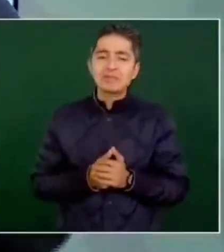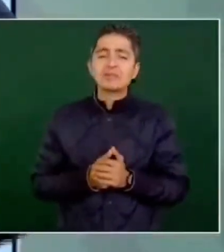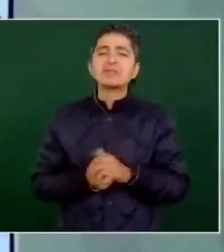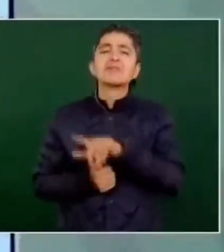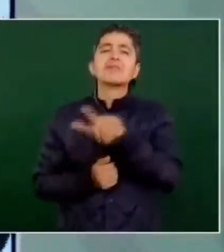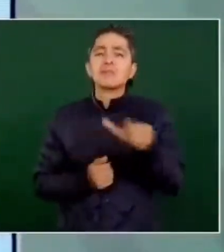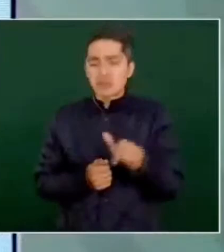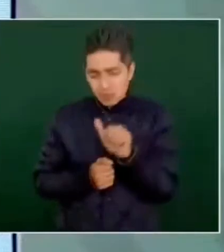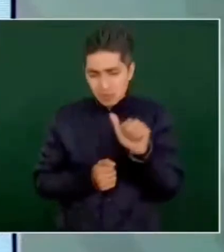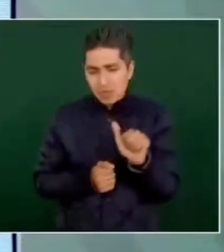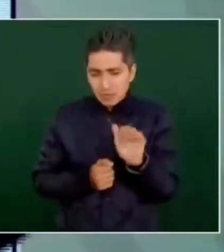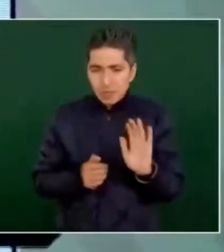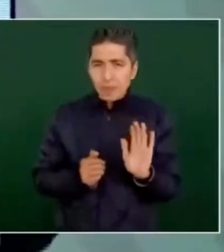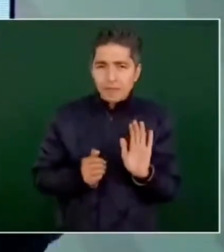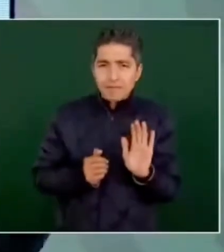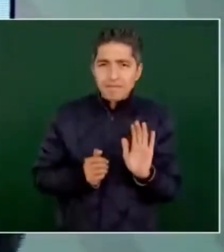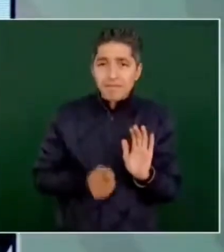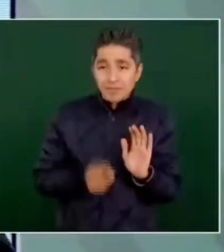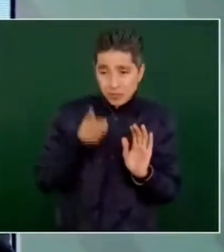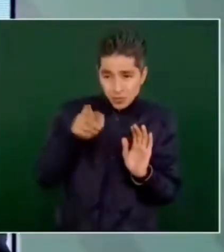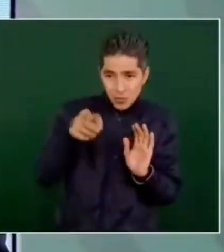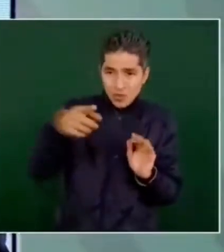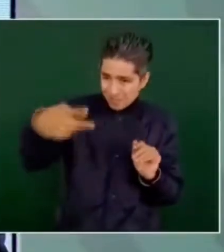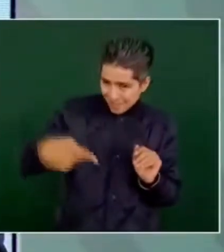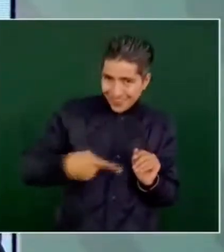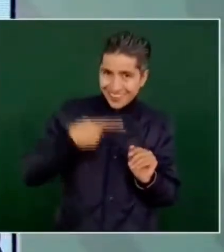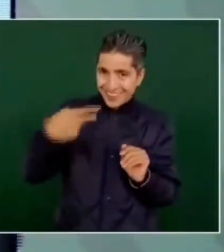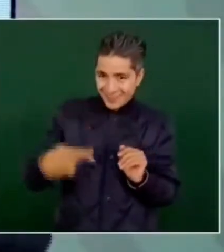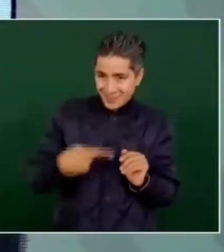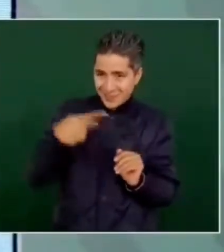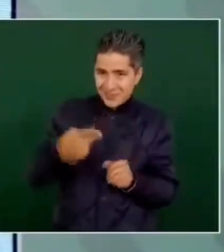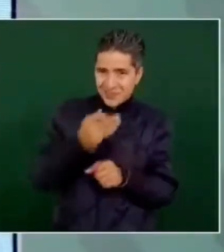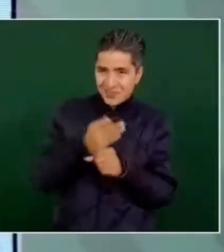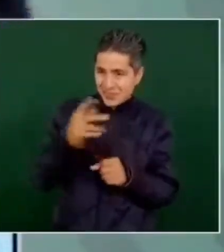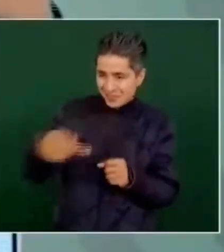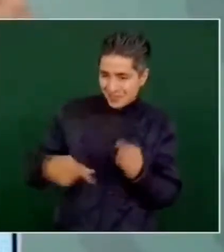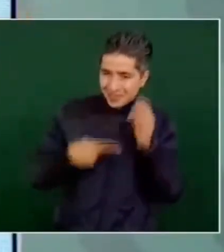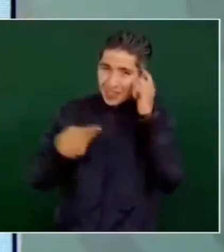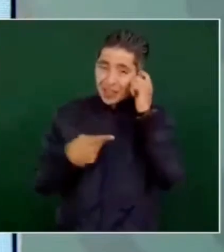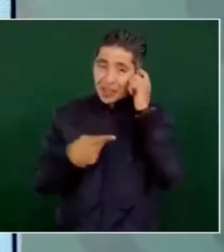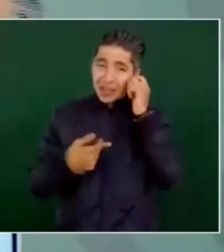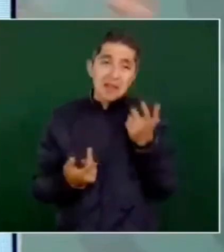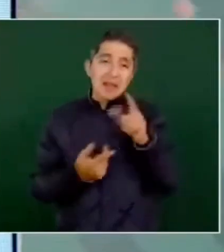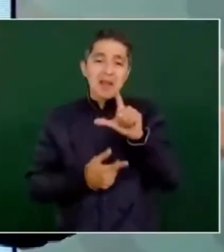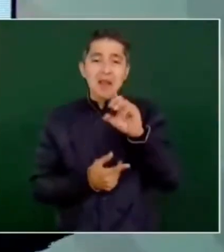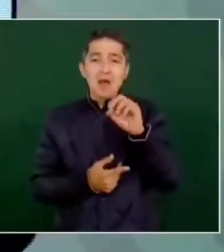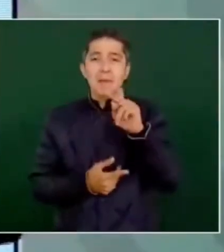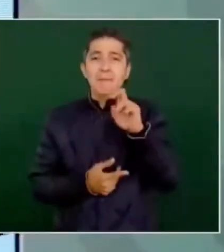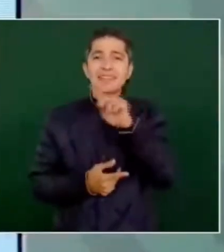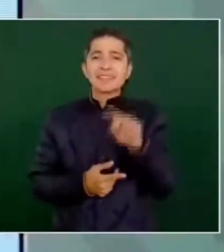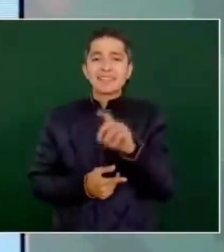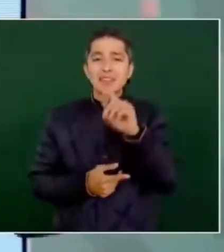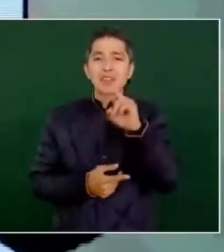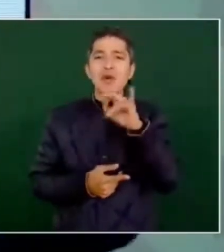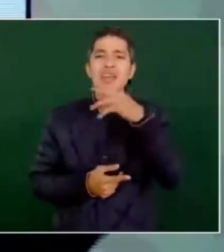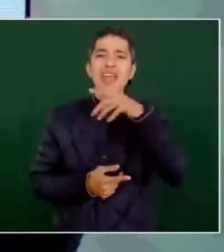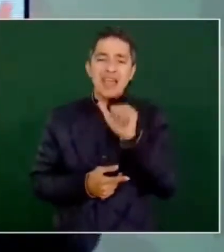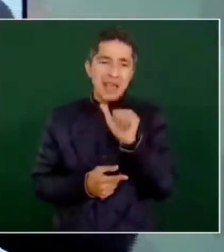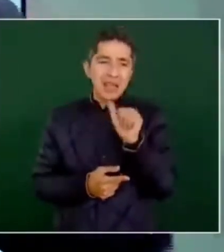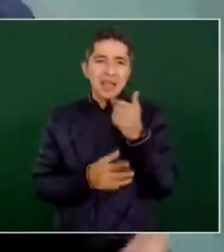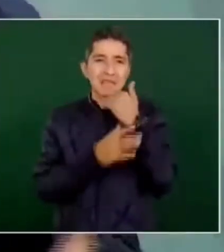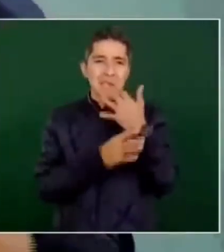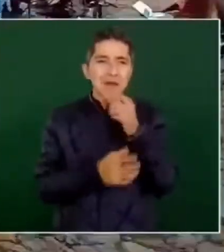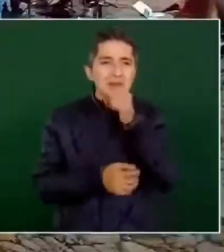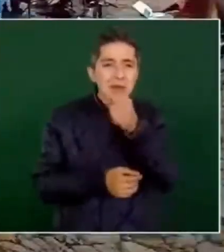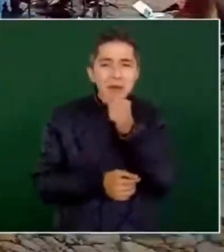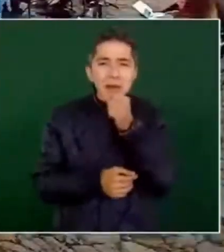Luego surgen, que eso es lo que me estás preguntando, porque López Dóriga ayer, antier, qué barbaridad,